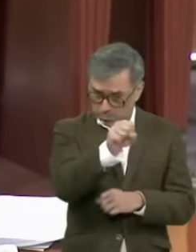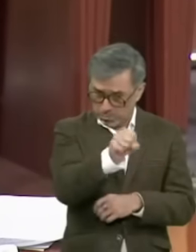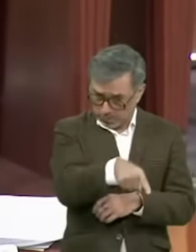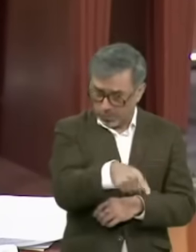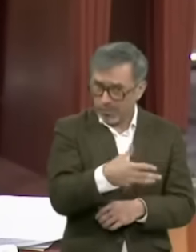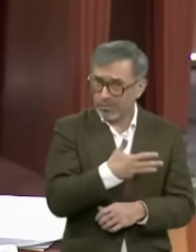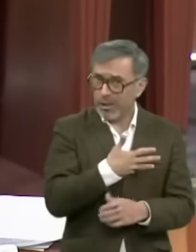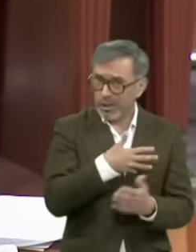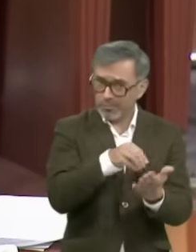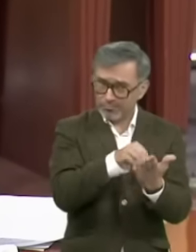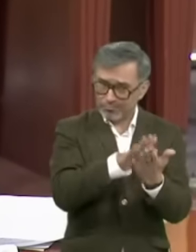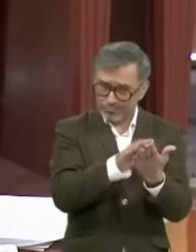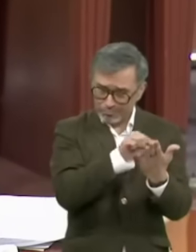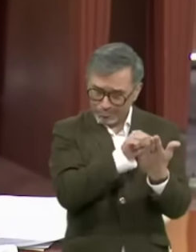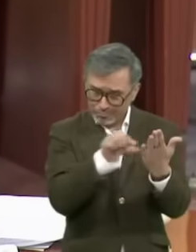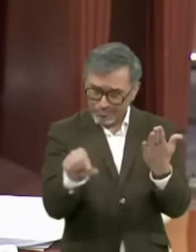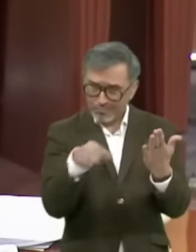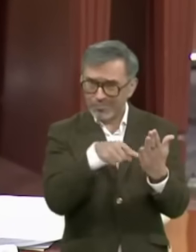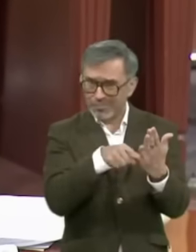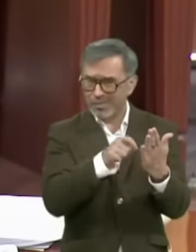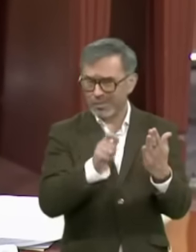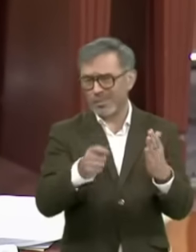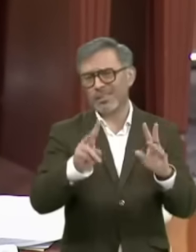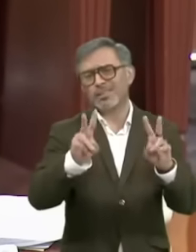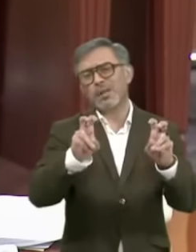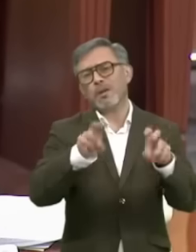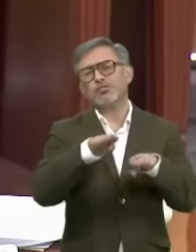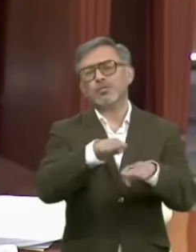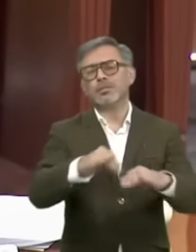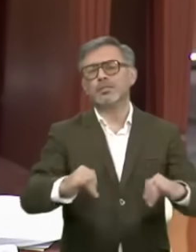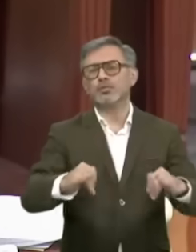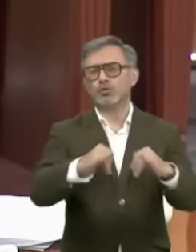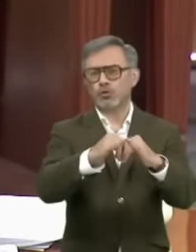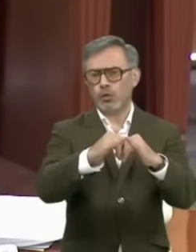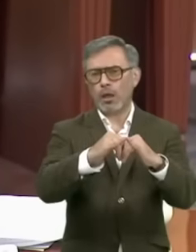asunto institucional y, por tanto, un asunto jurídico,